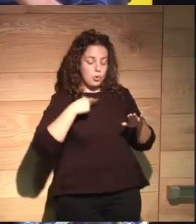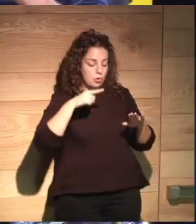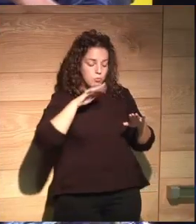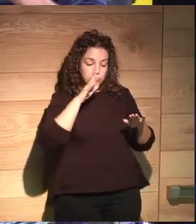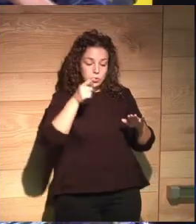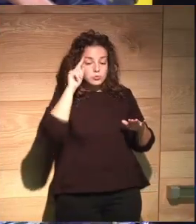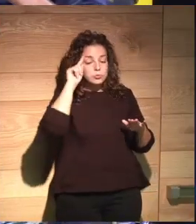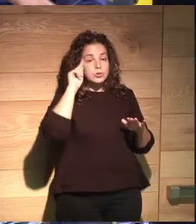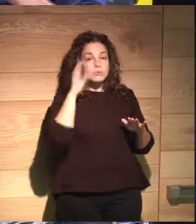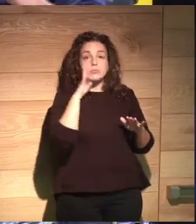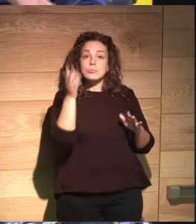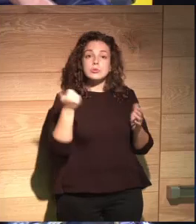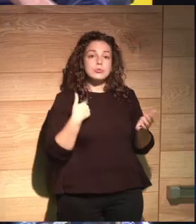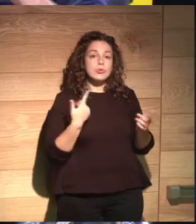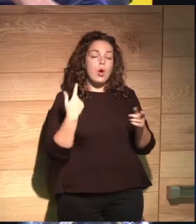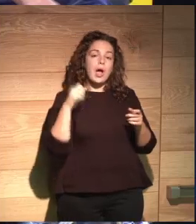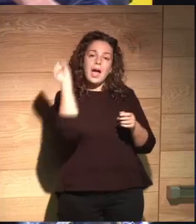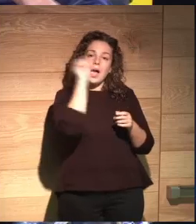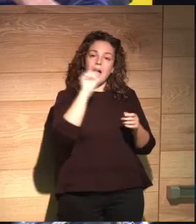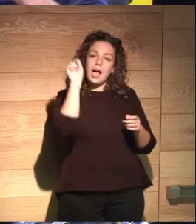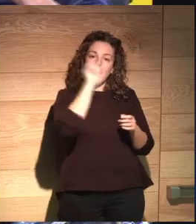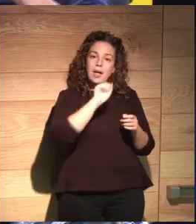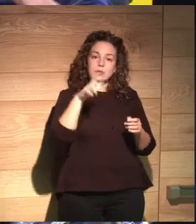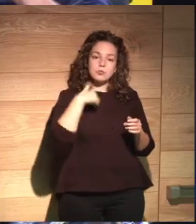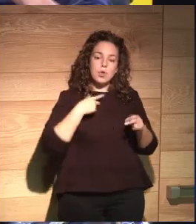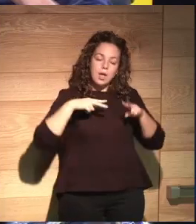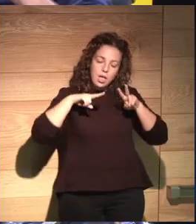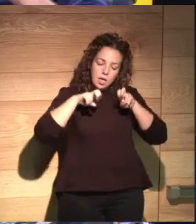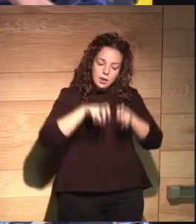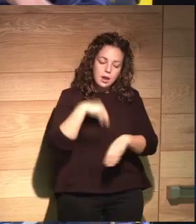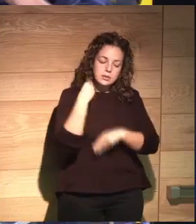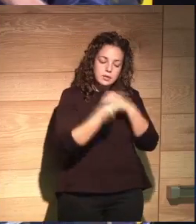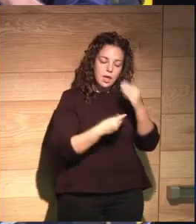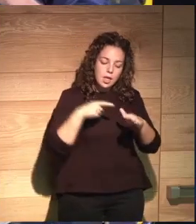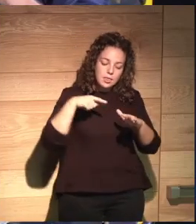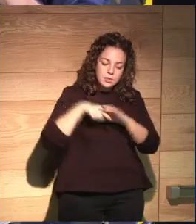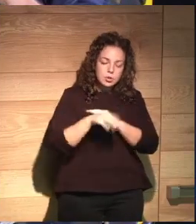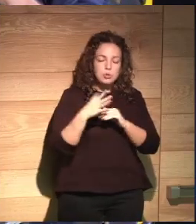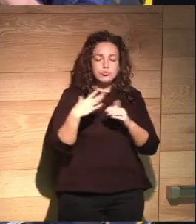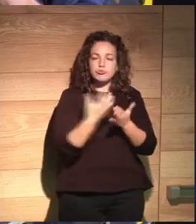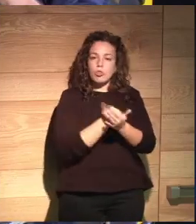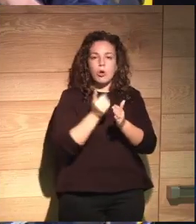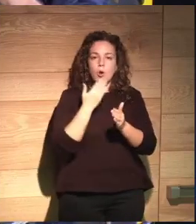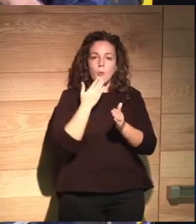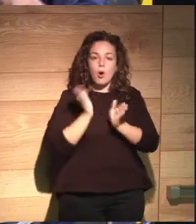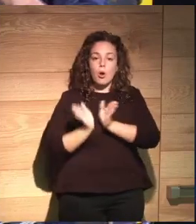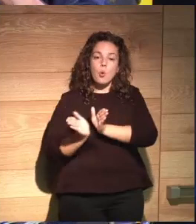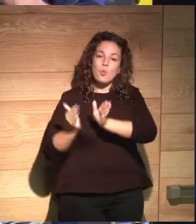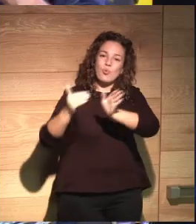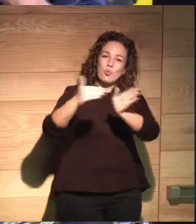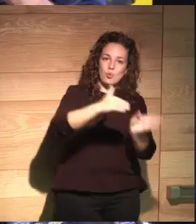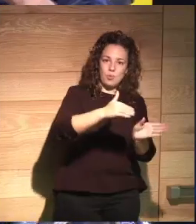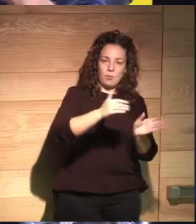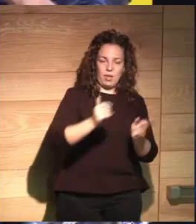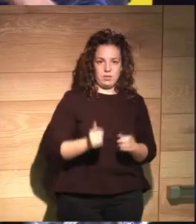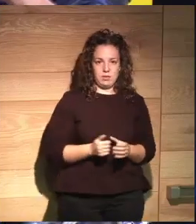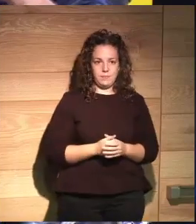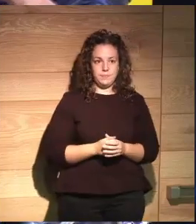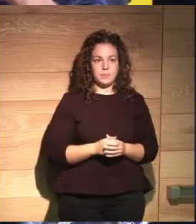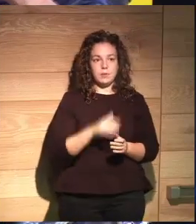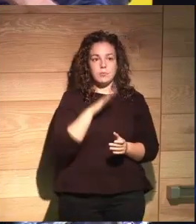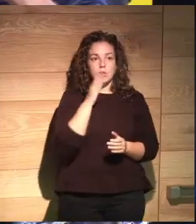pero todo eso están estos años que yo análisis todo es una curva 17 convencida antes ya es